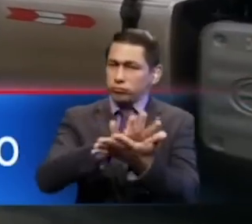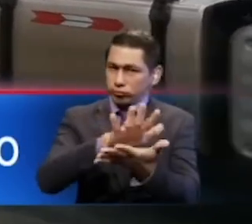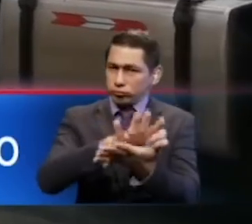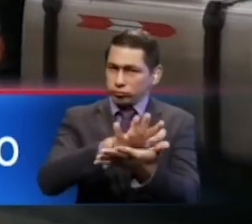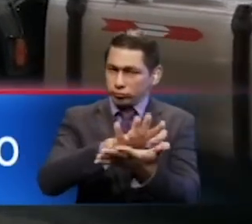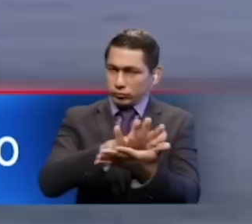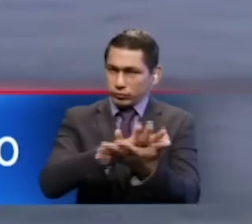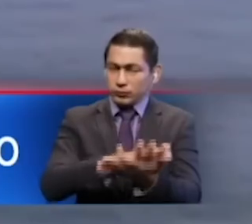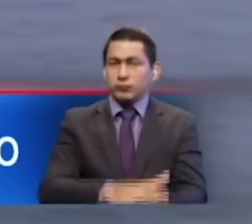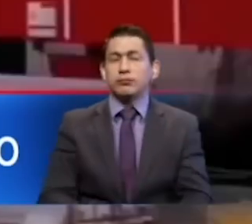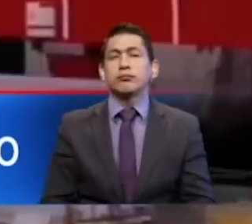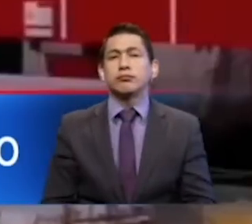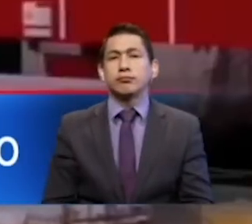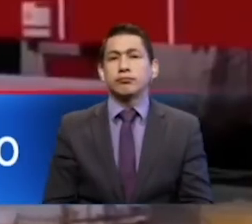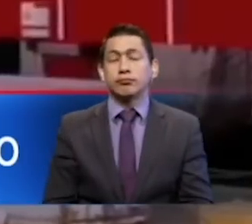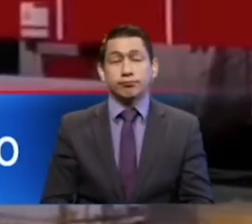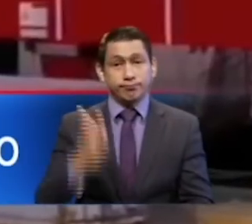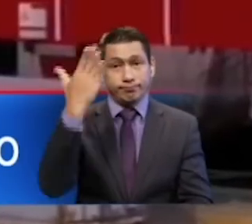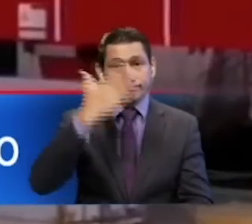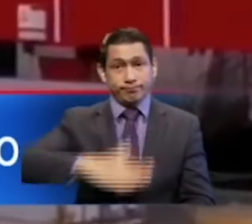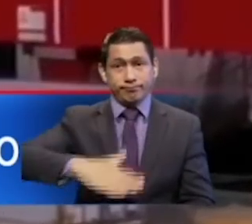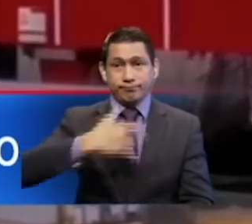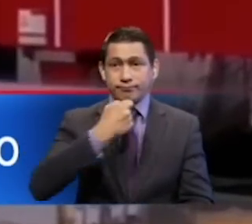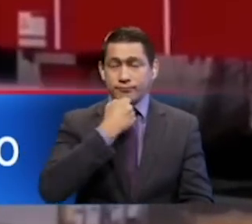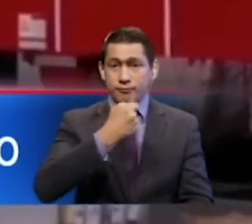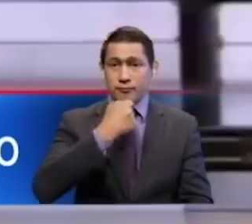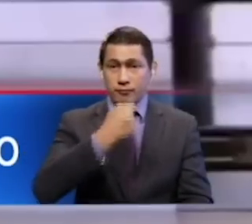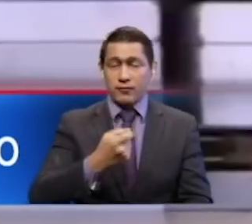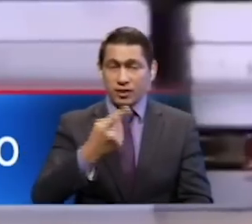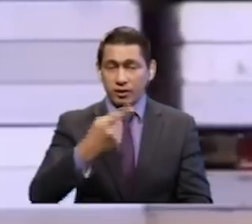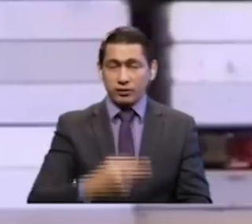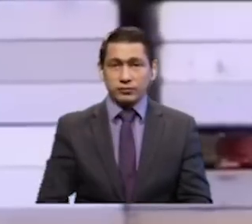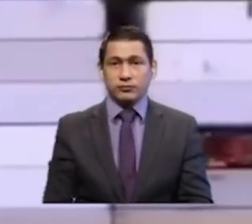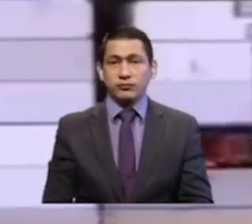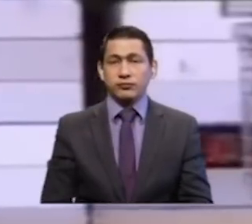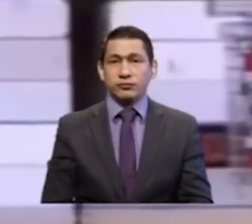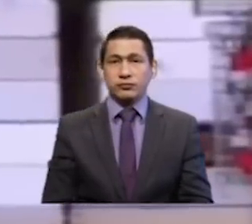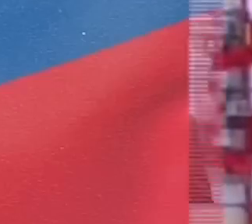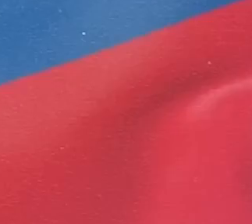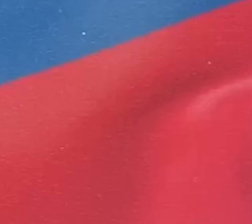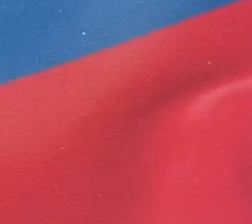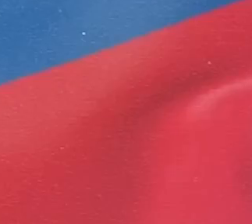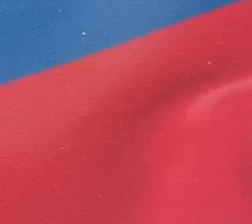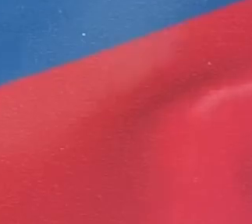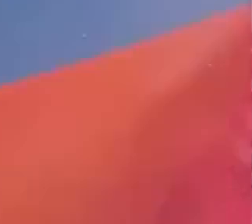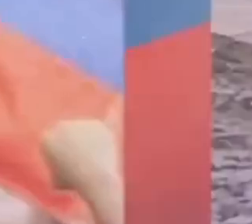navegación con normalidad. Marta Contento, TC Televisión.